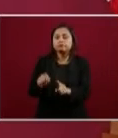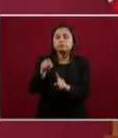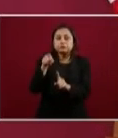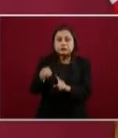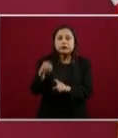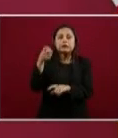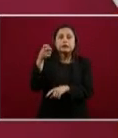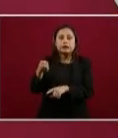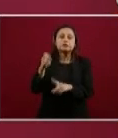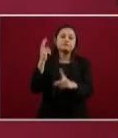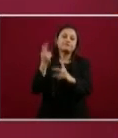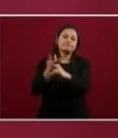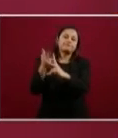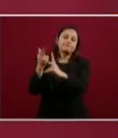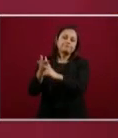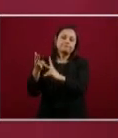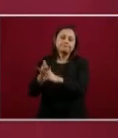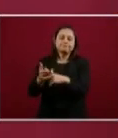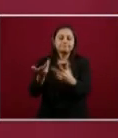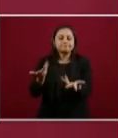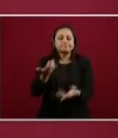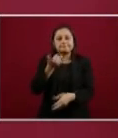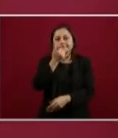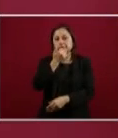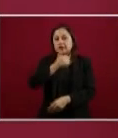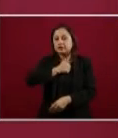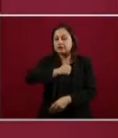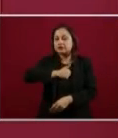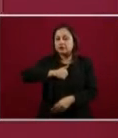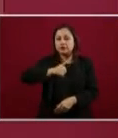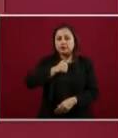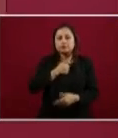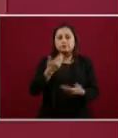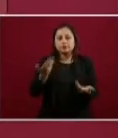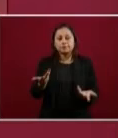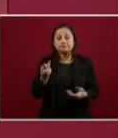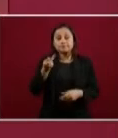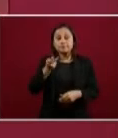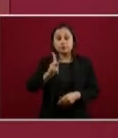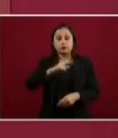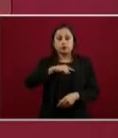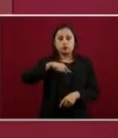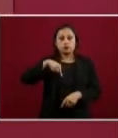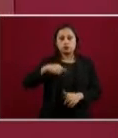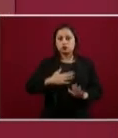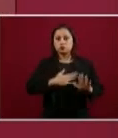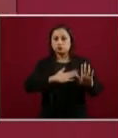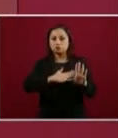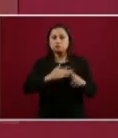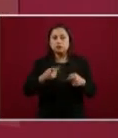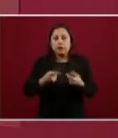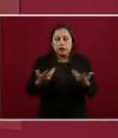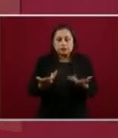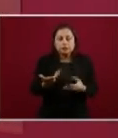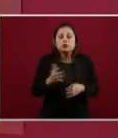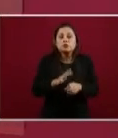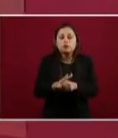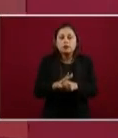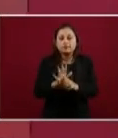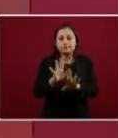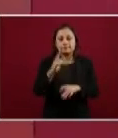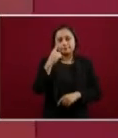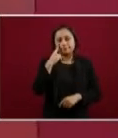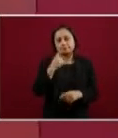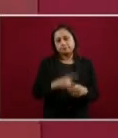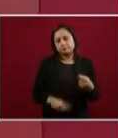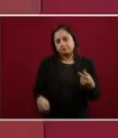aunque el presidente diga que hay una estrategia, no sabemos cuál es esa estrategia. Y aunque el presidente diga que se están dando resultados, pues